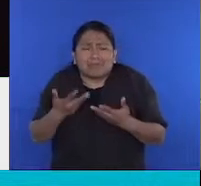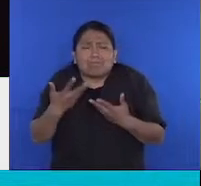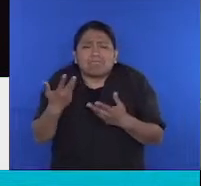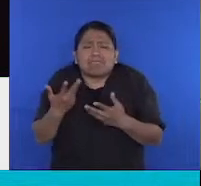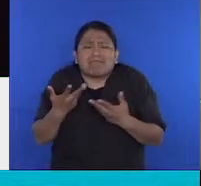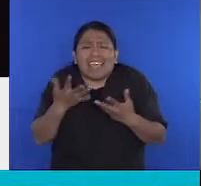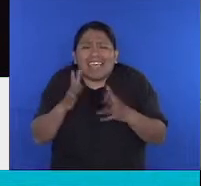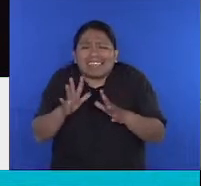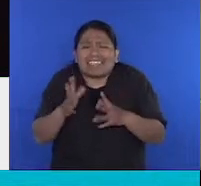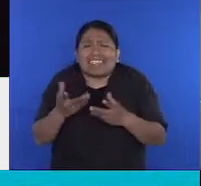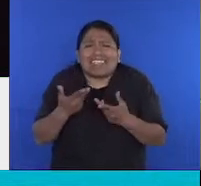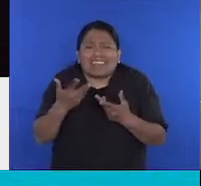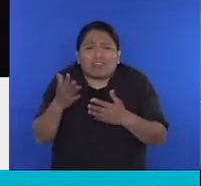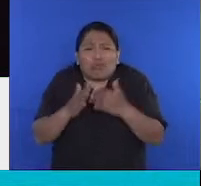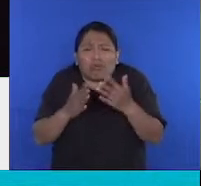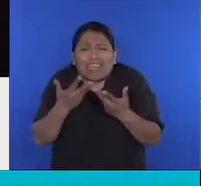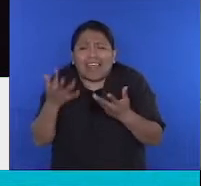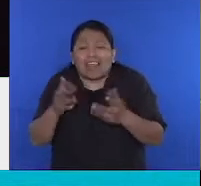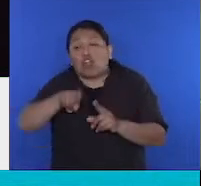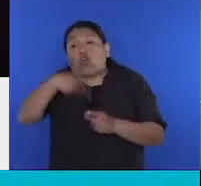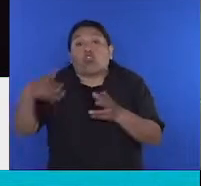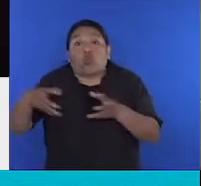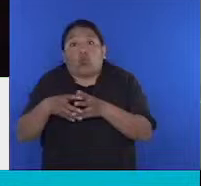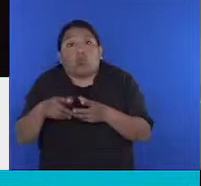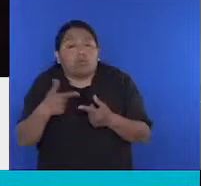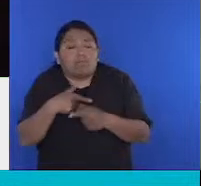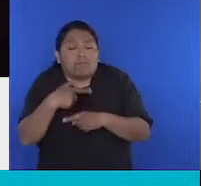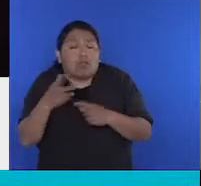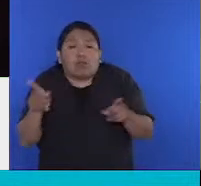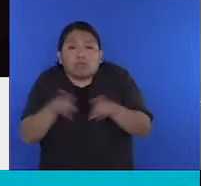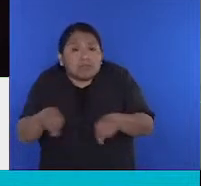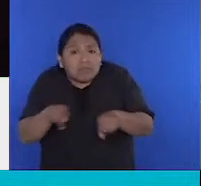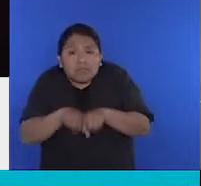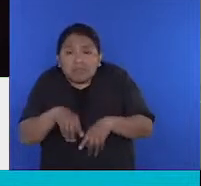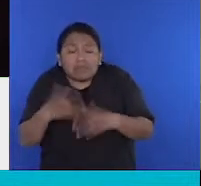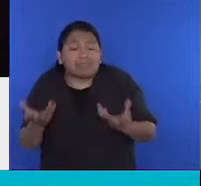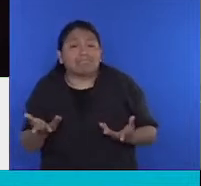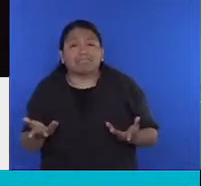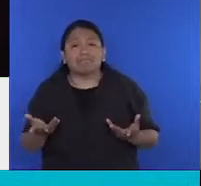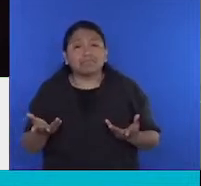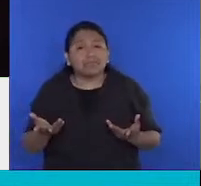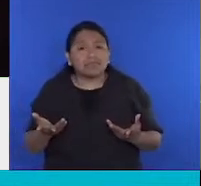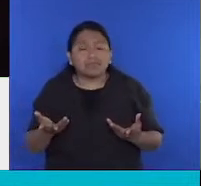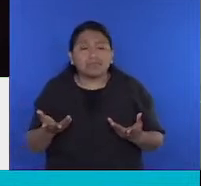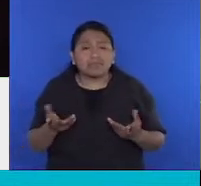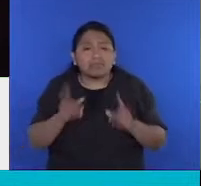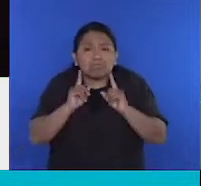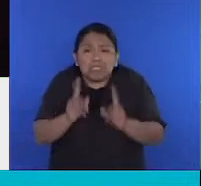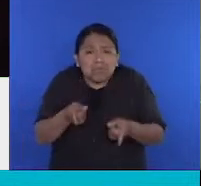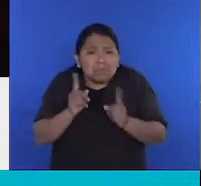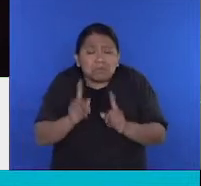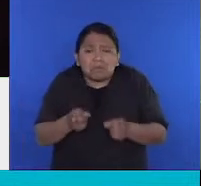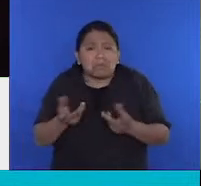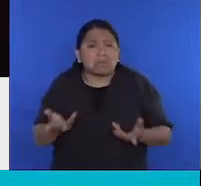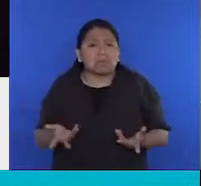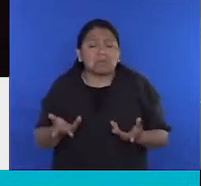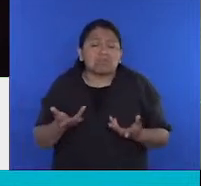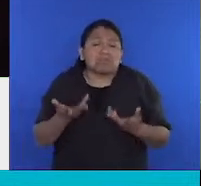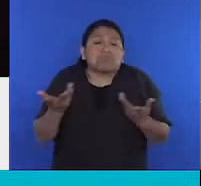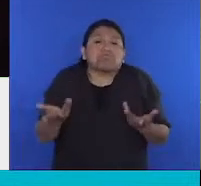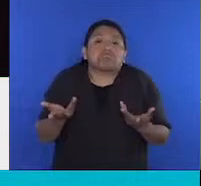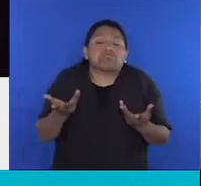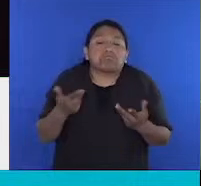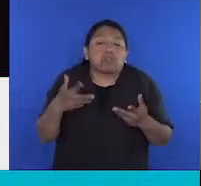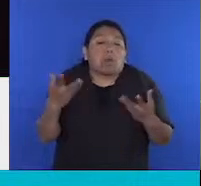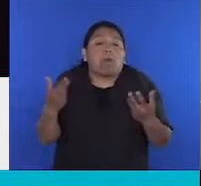otro lado de la grieta lo mismo. Con lo cual termina siendo un proyecto, un pacto entre algunos,